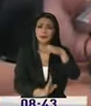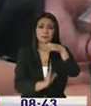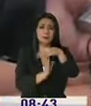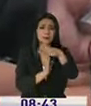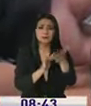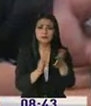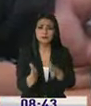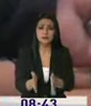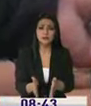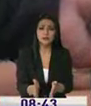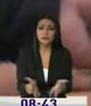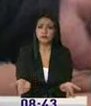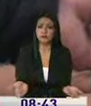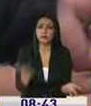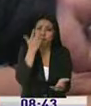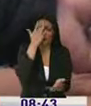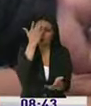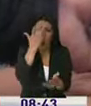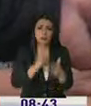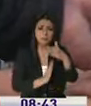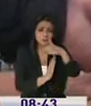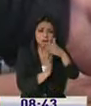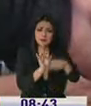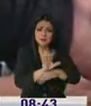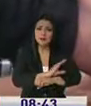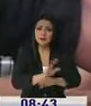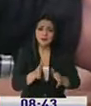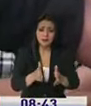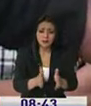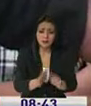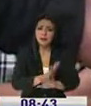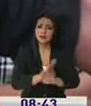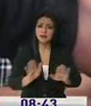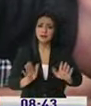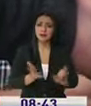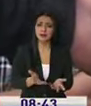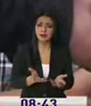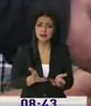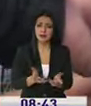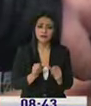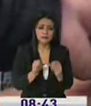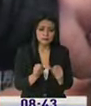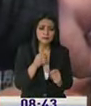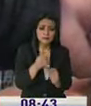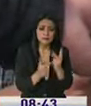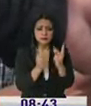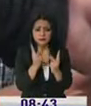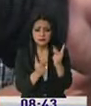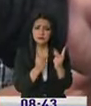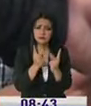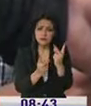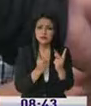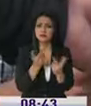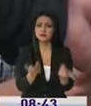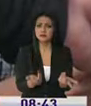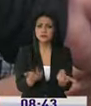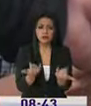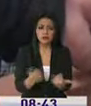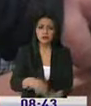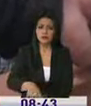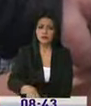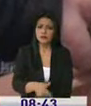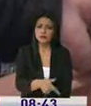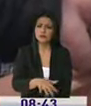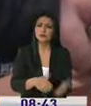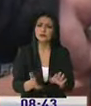paz, que es de donde que nosotros dejamos, con ese anhelo de cada vez venir a visitar,